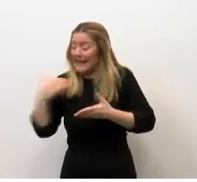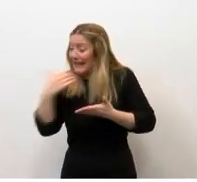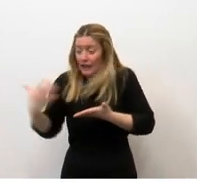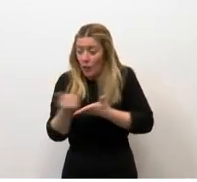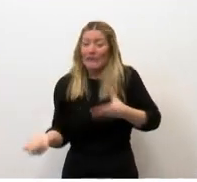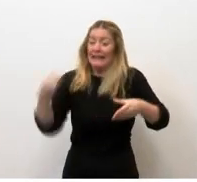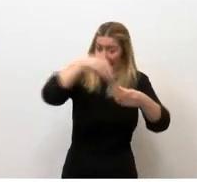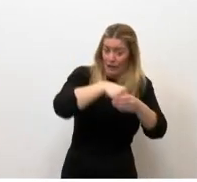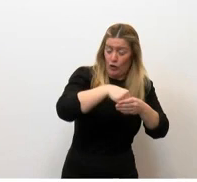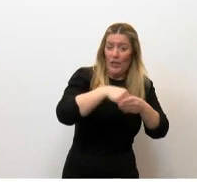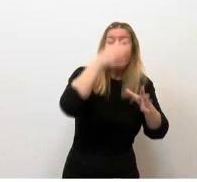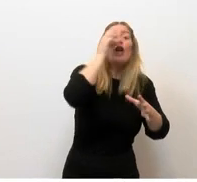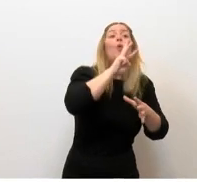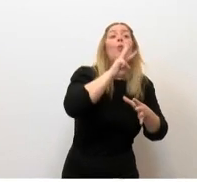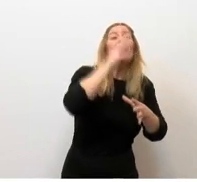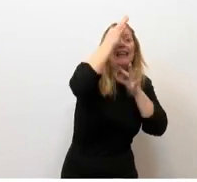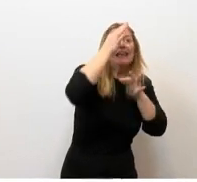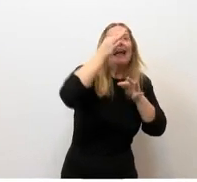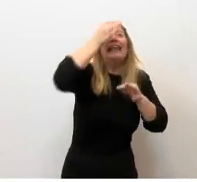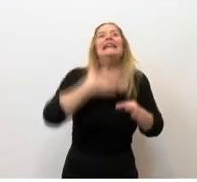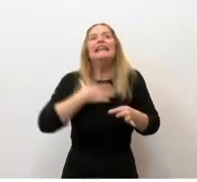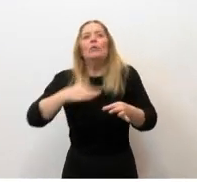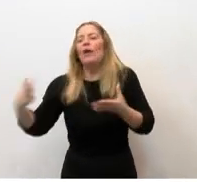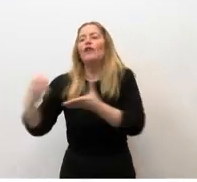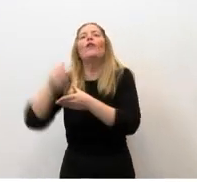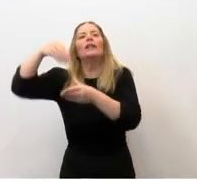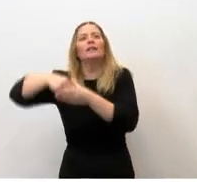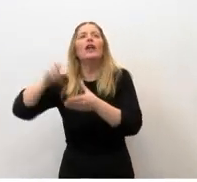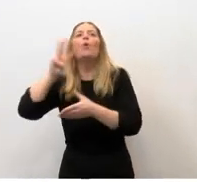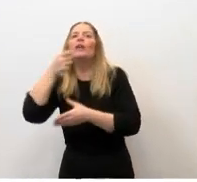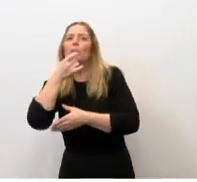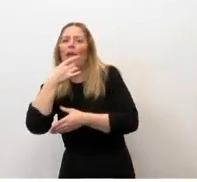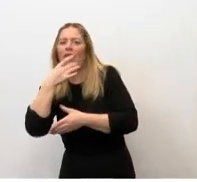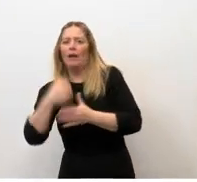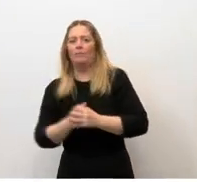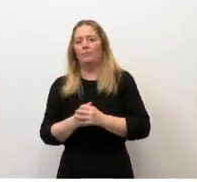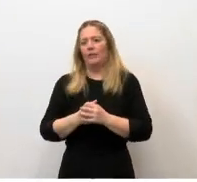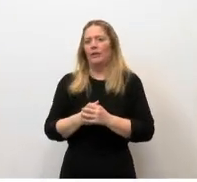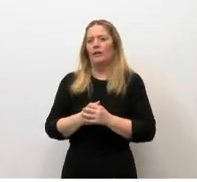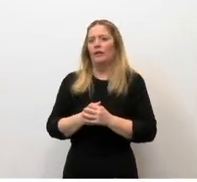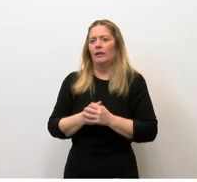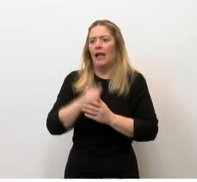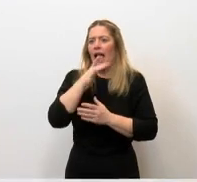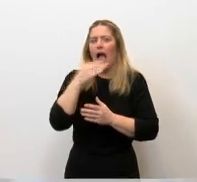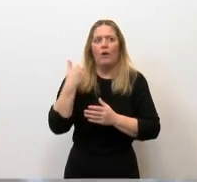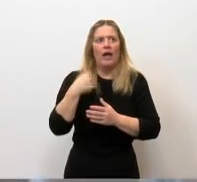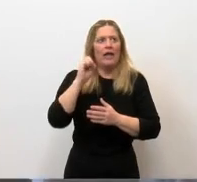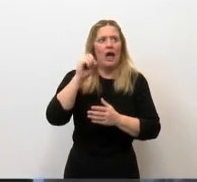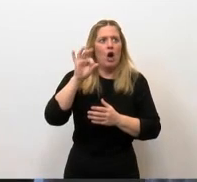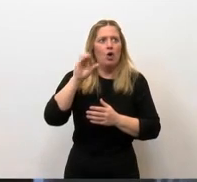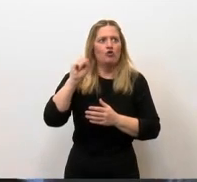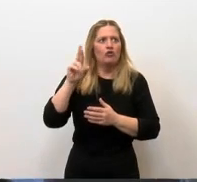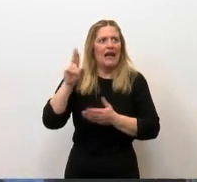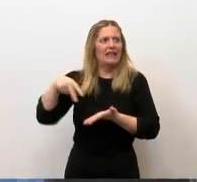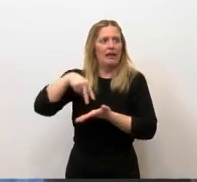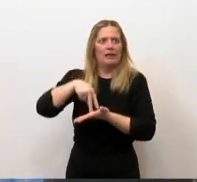Wikipedia. Pero, bueno, el tema de hoy, que ahora se ha levantado Óscar, y ahora empiezo con el tema,